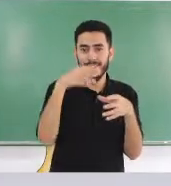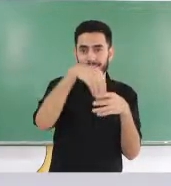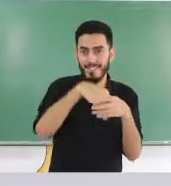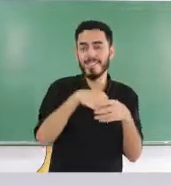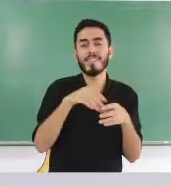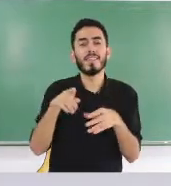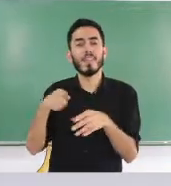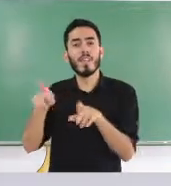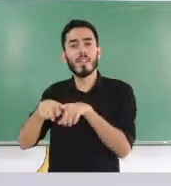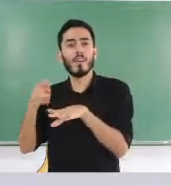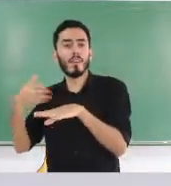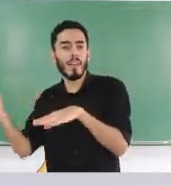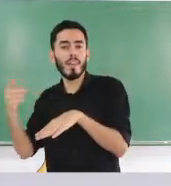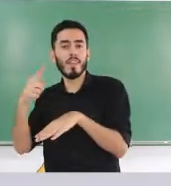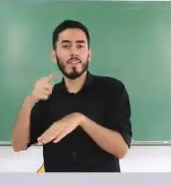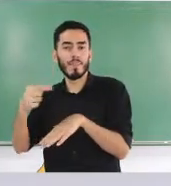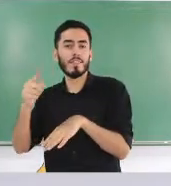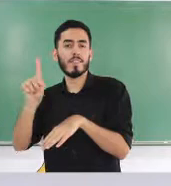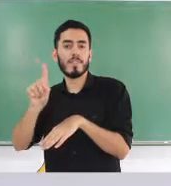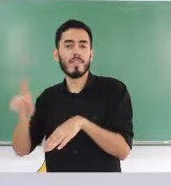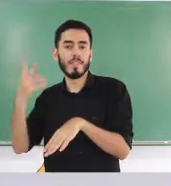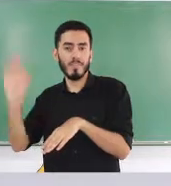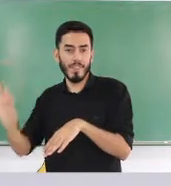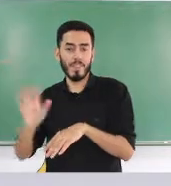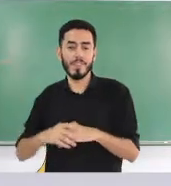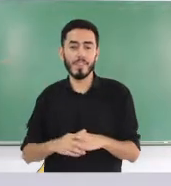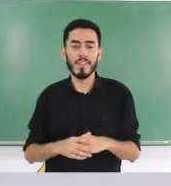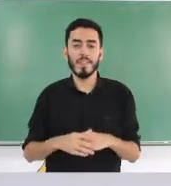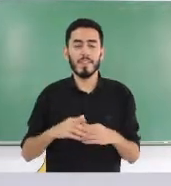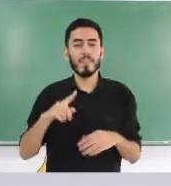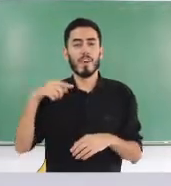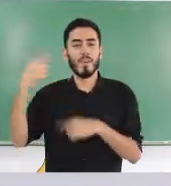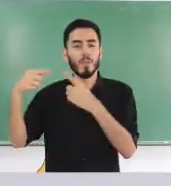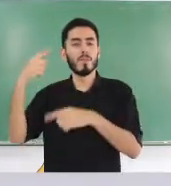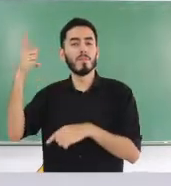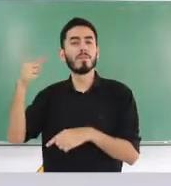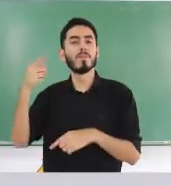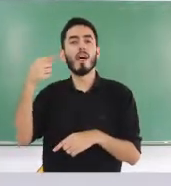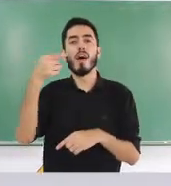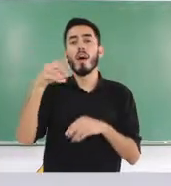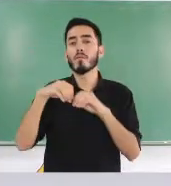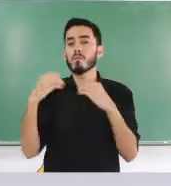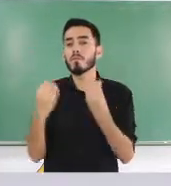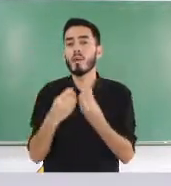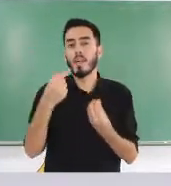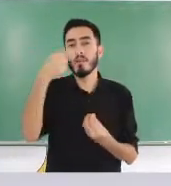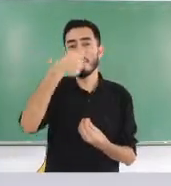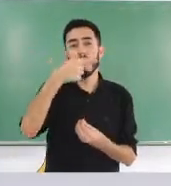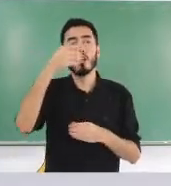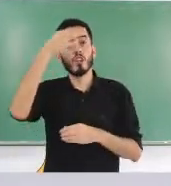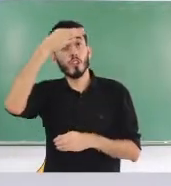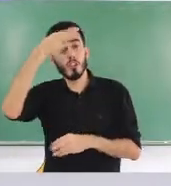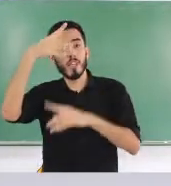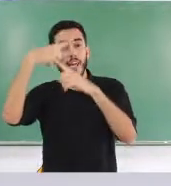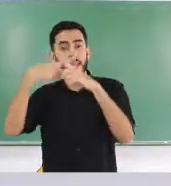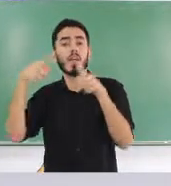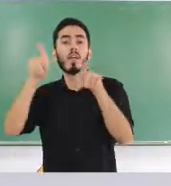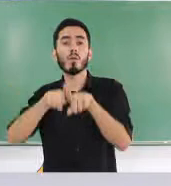20. En este caso, lo vamos a continuar acá. Nos da menos 12X, ¿sí? Igual